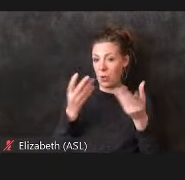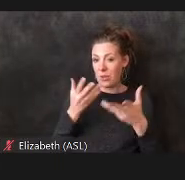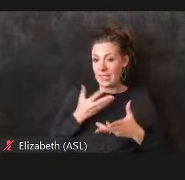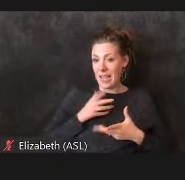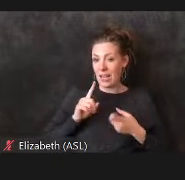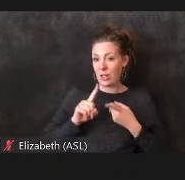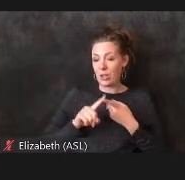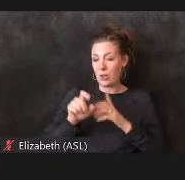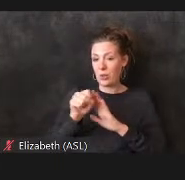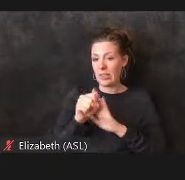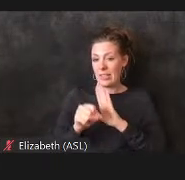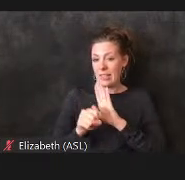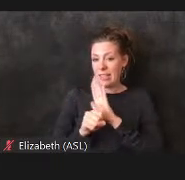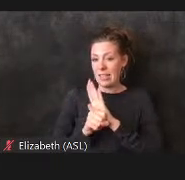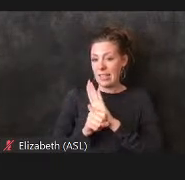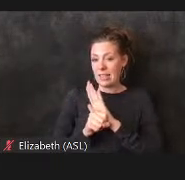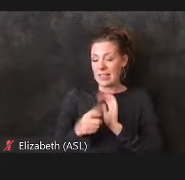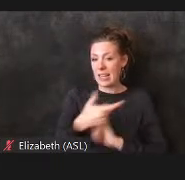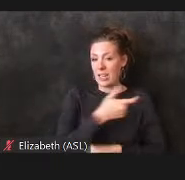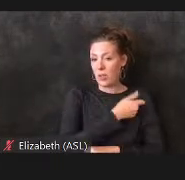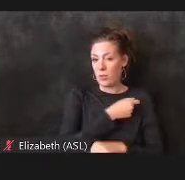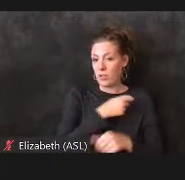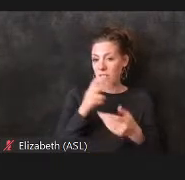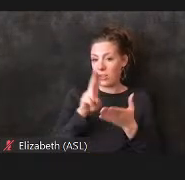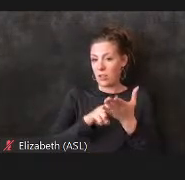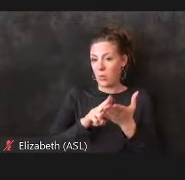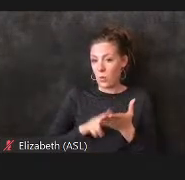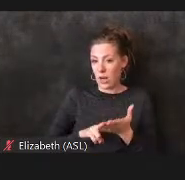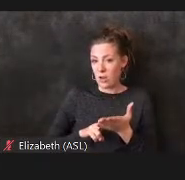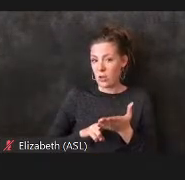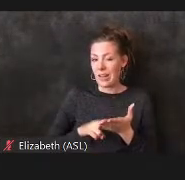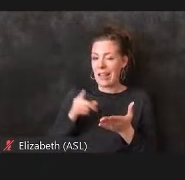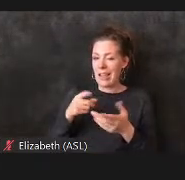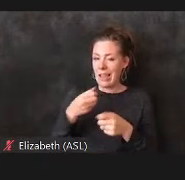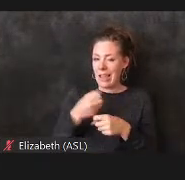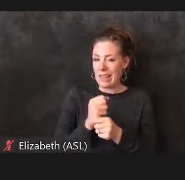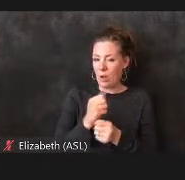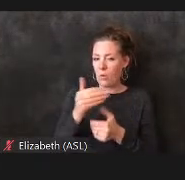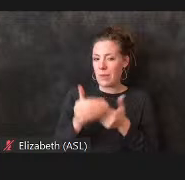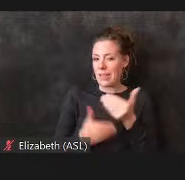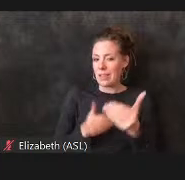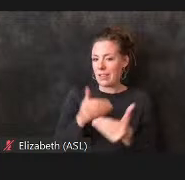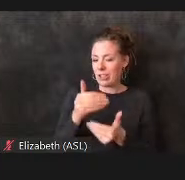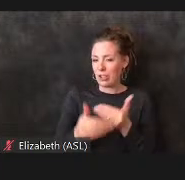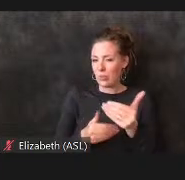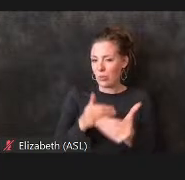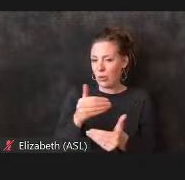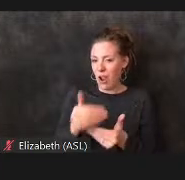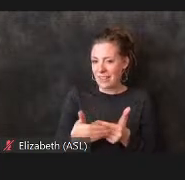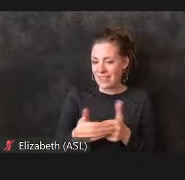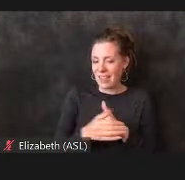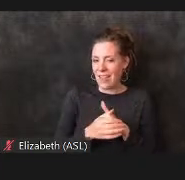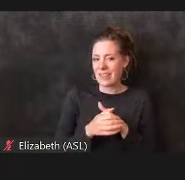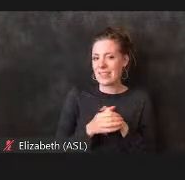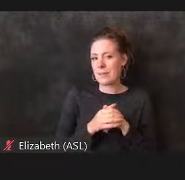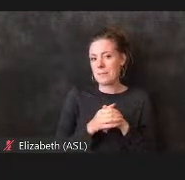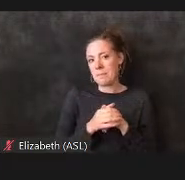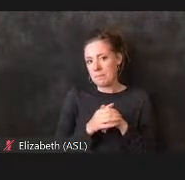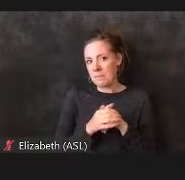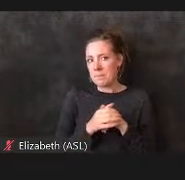la información, ¿verdad?, del estado de los que se están registrando para la inmunización de la